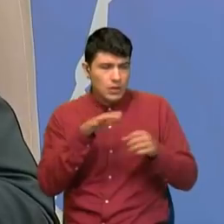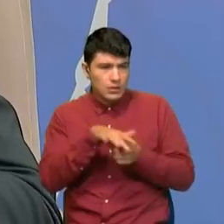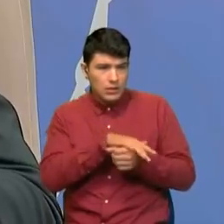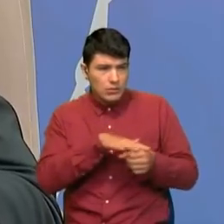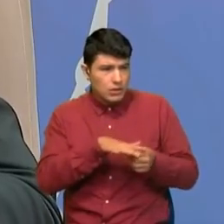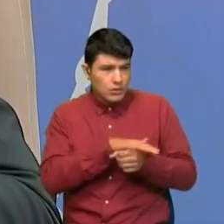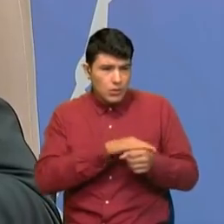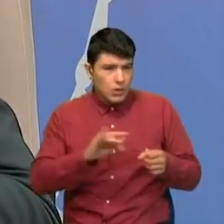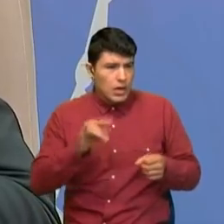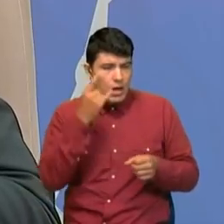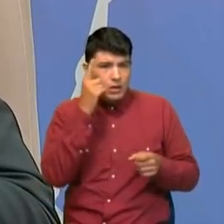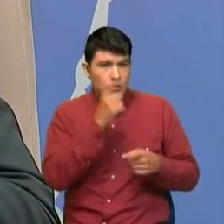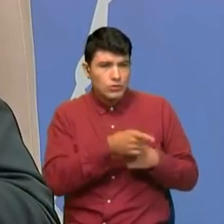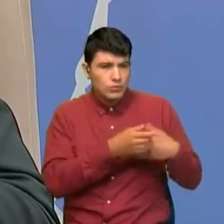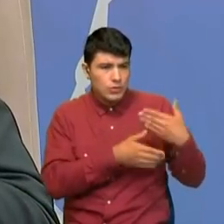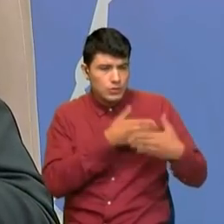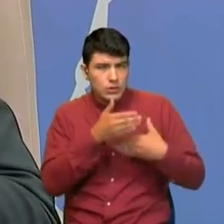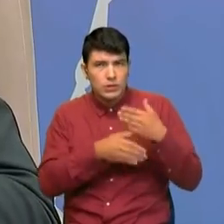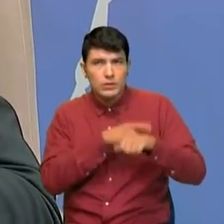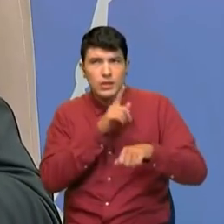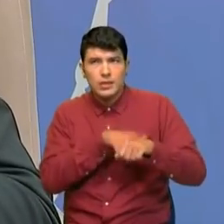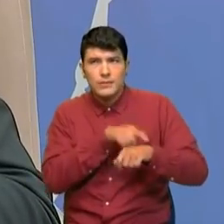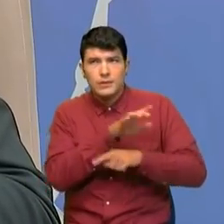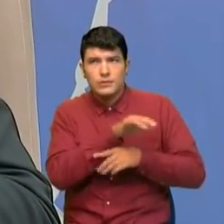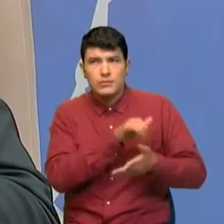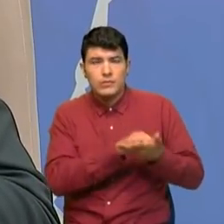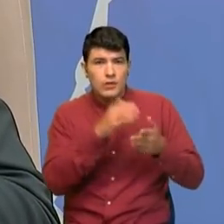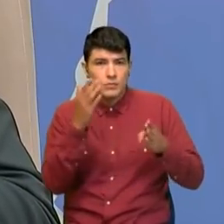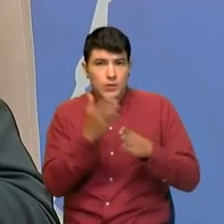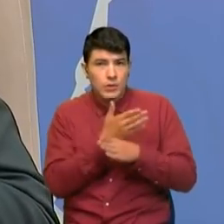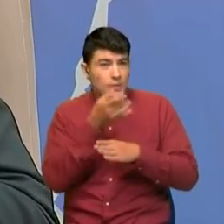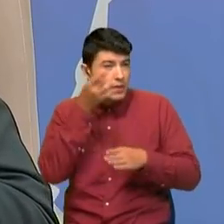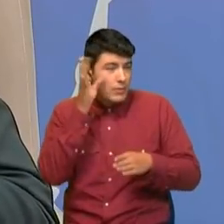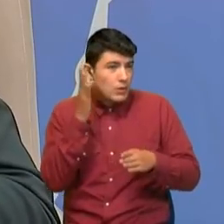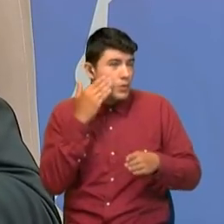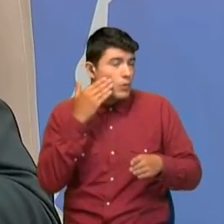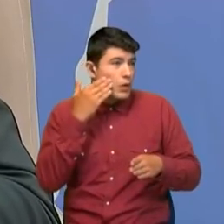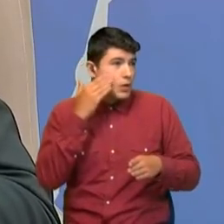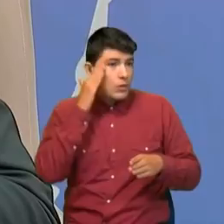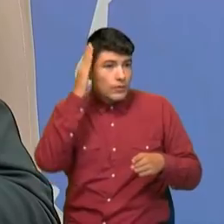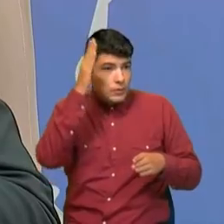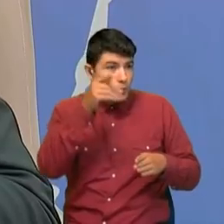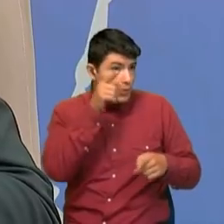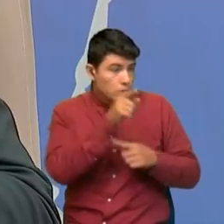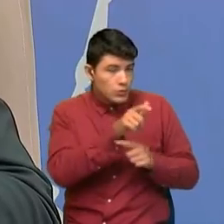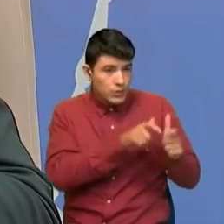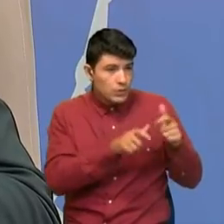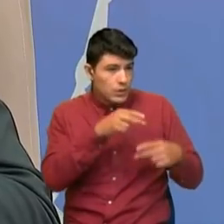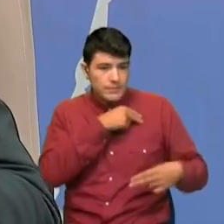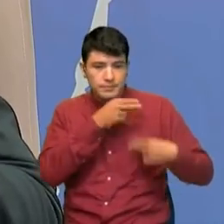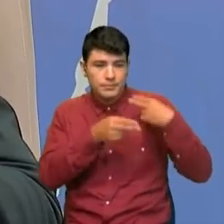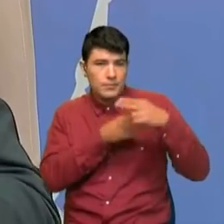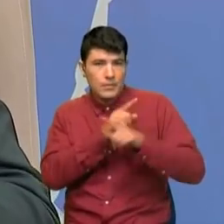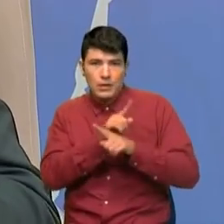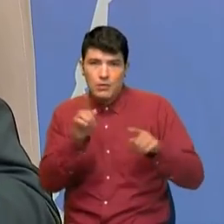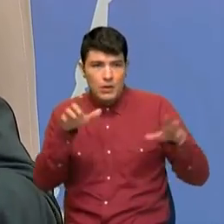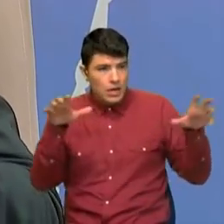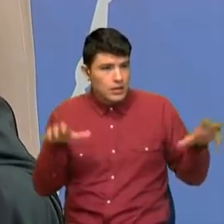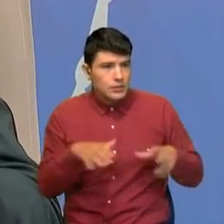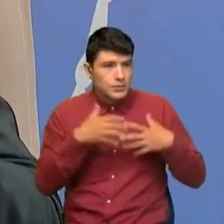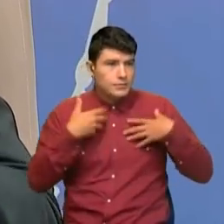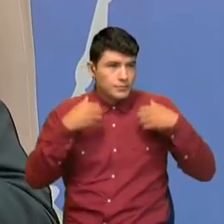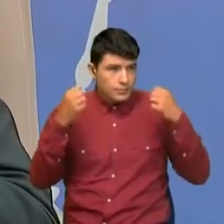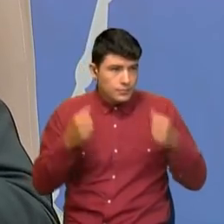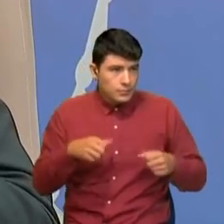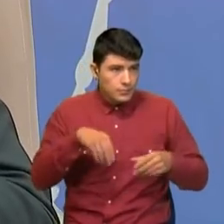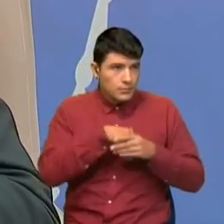situación frente al paso como tal del tiempo en ese sentido. Los problemas se presentarían es cuando si ellos como herederos no estuvieran haciendo actos de señores y